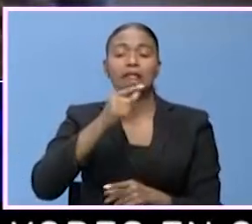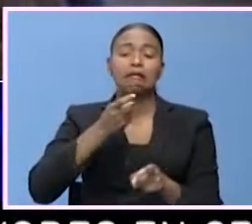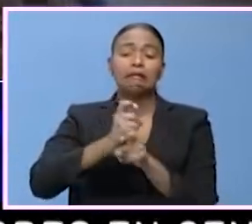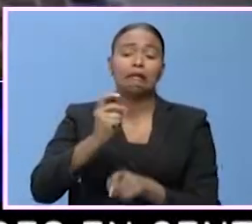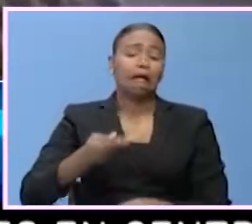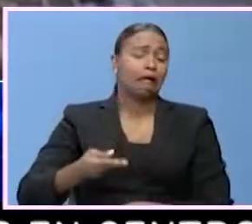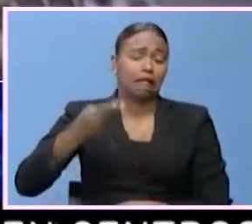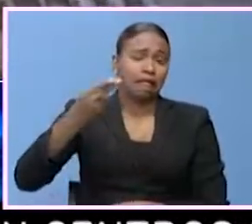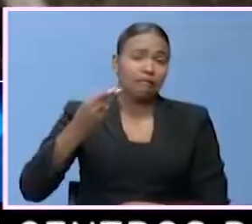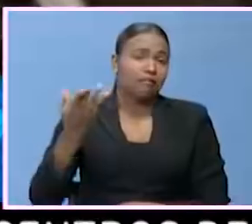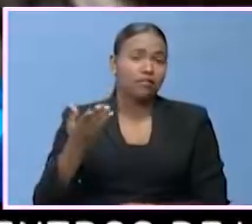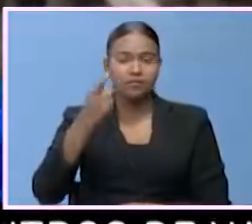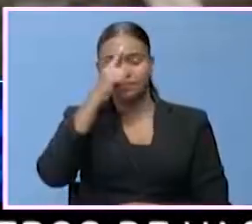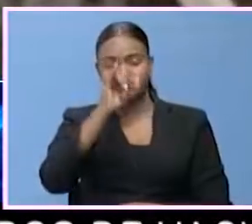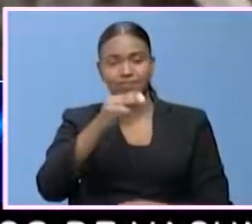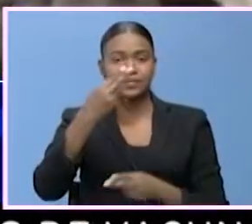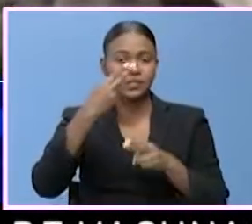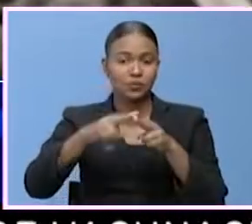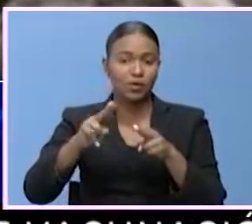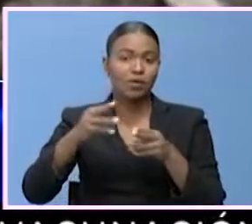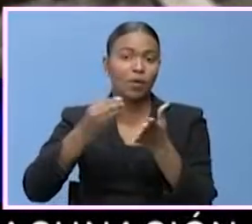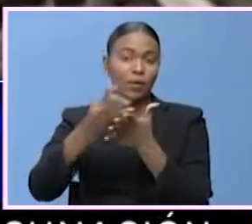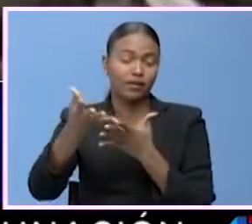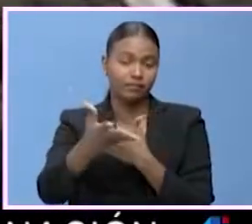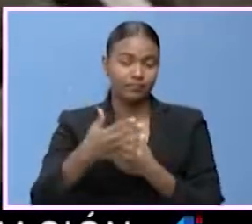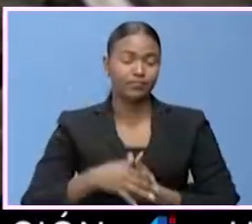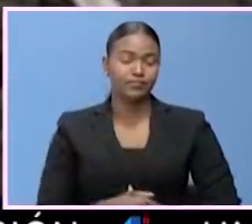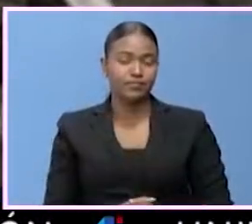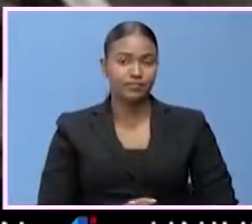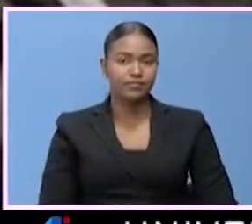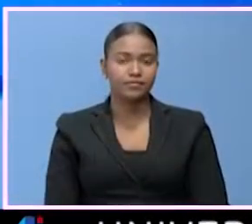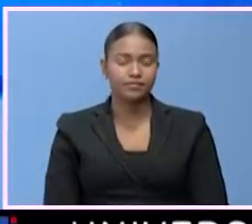los precios del consumidor final.